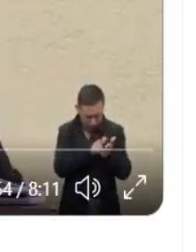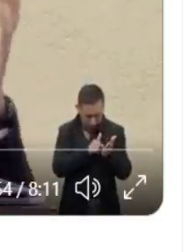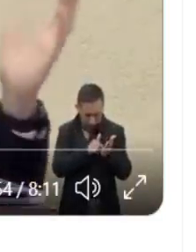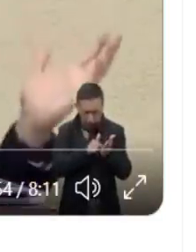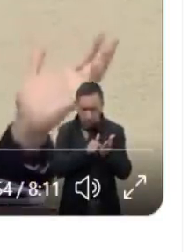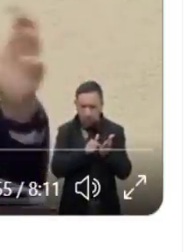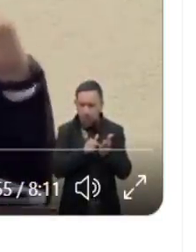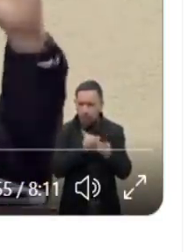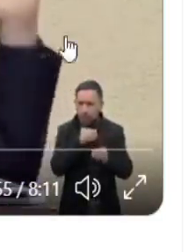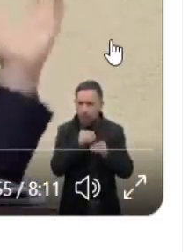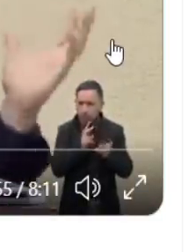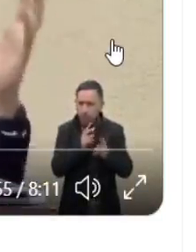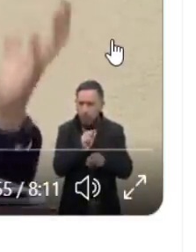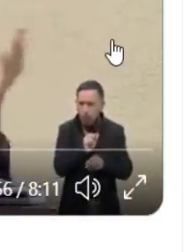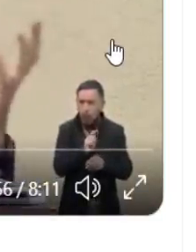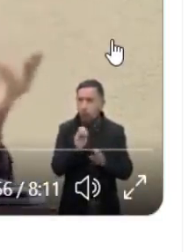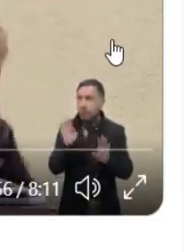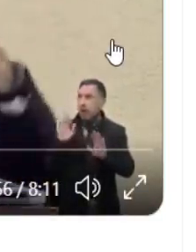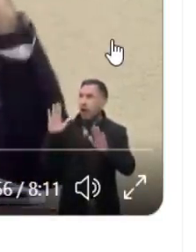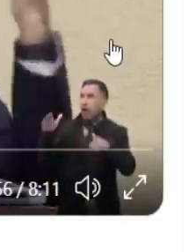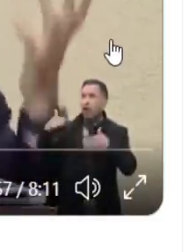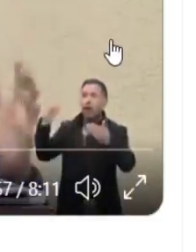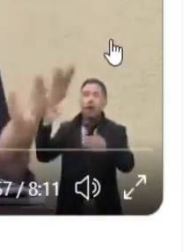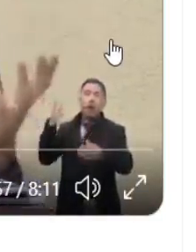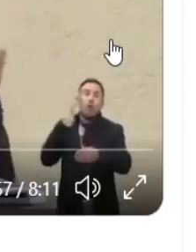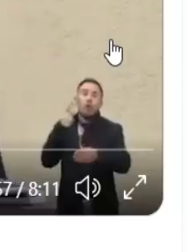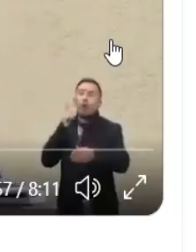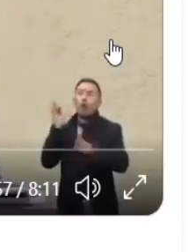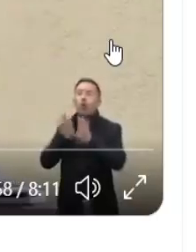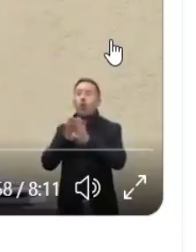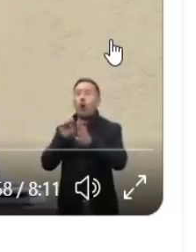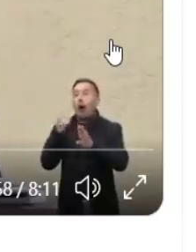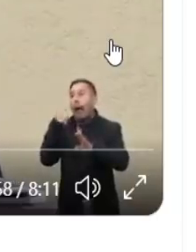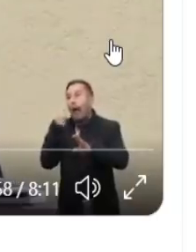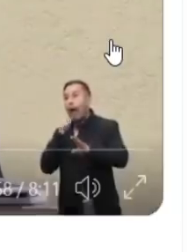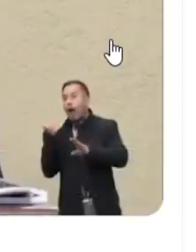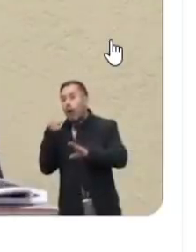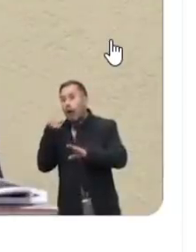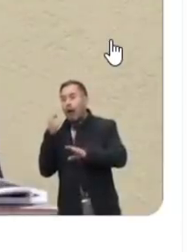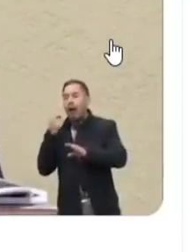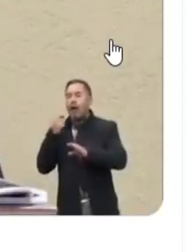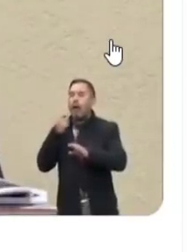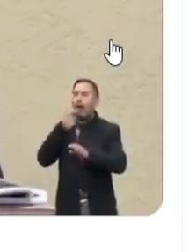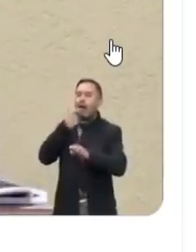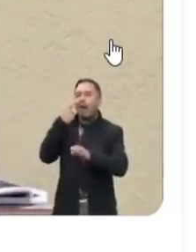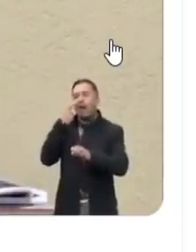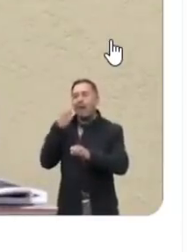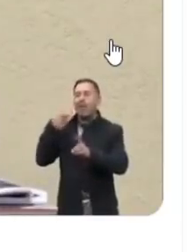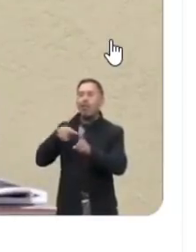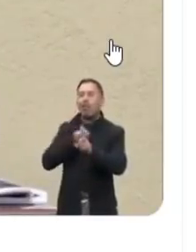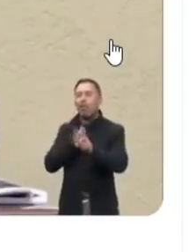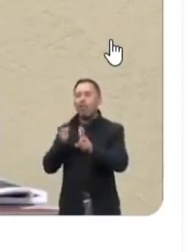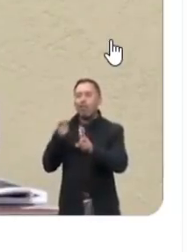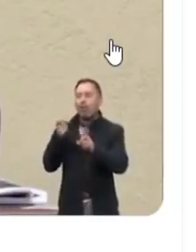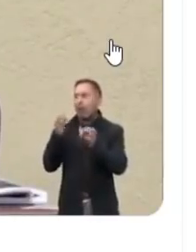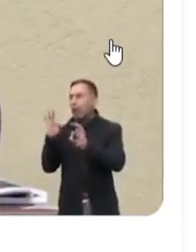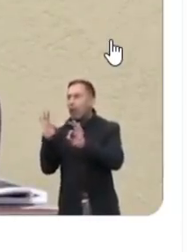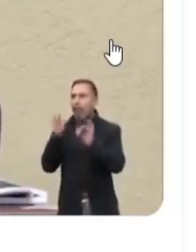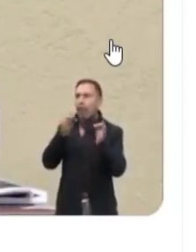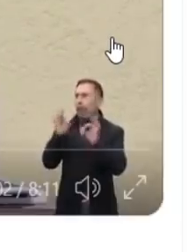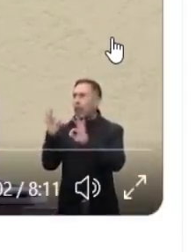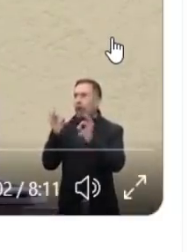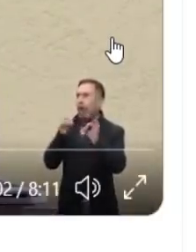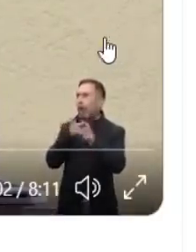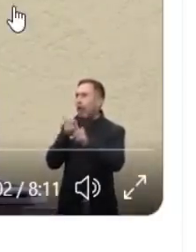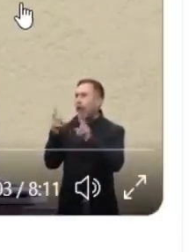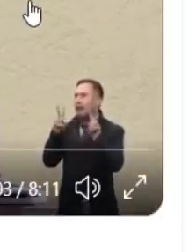diversión de historia de distracción o realmente se cree que el verdadero